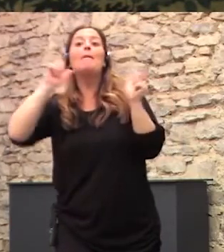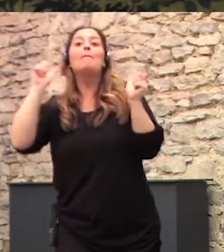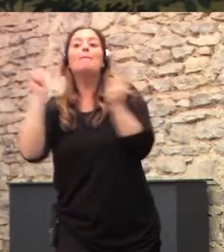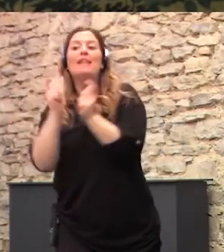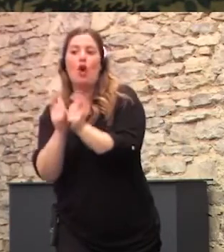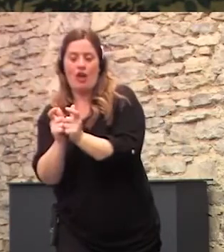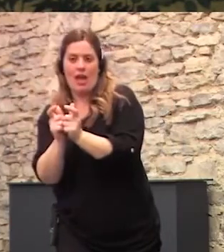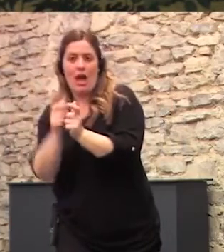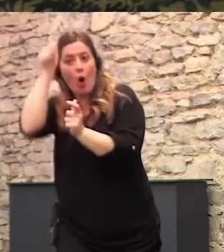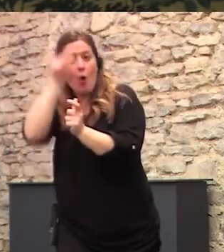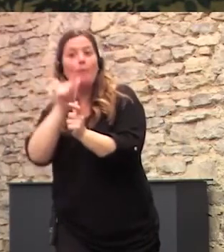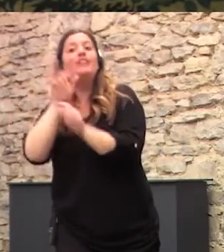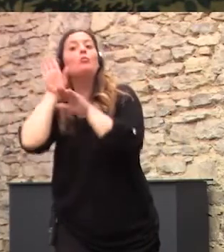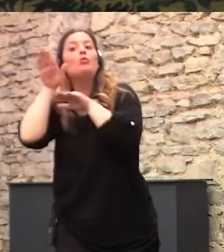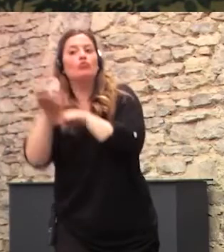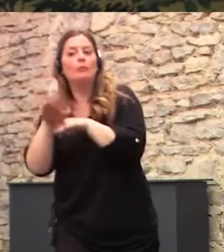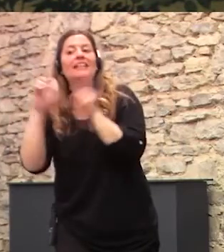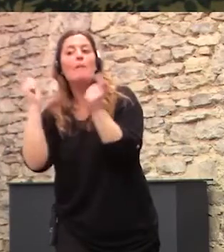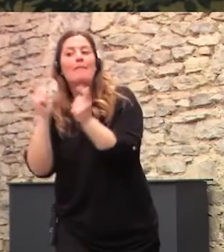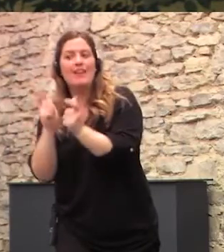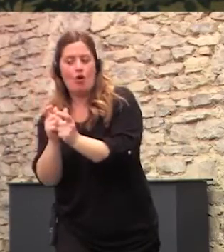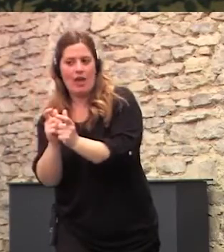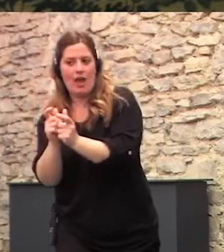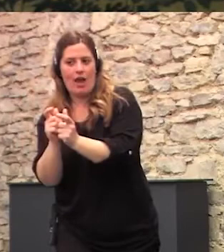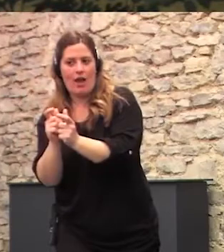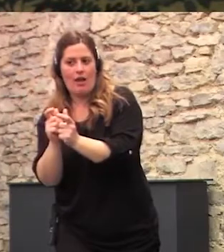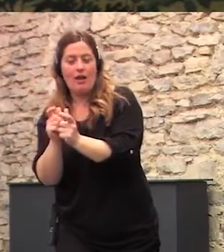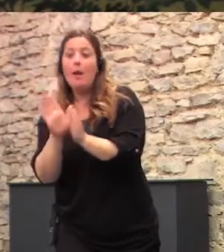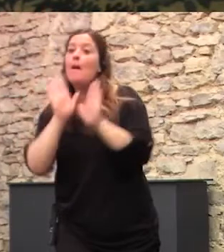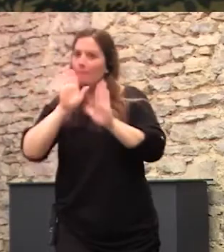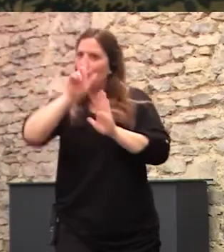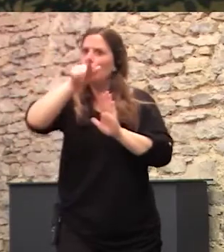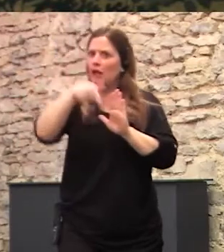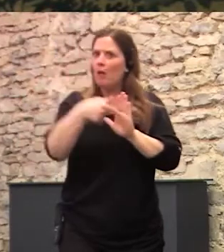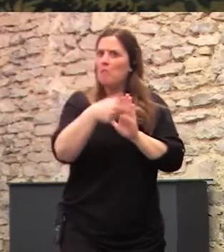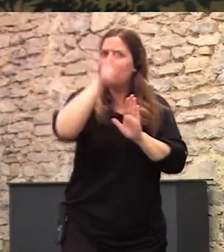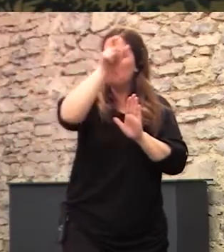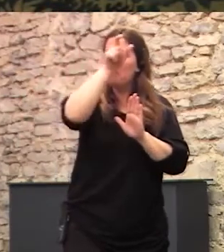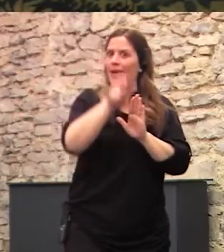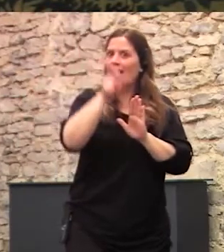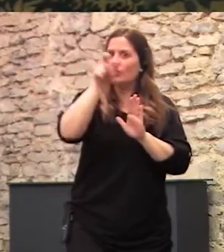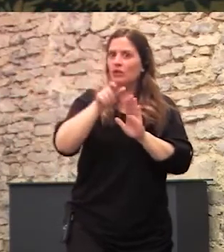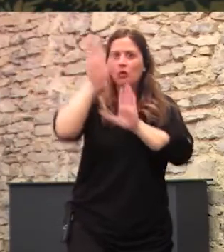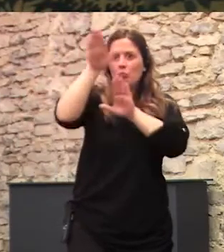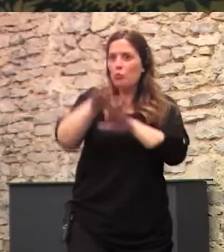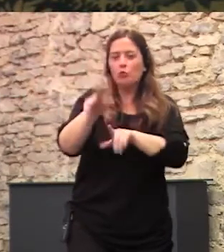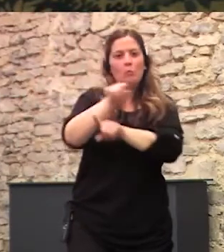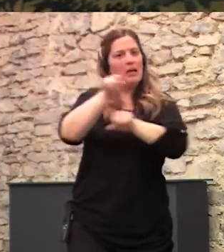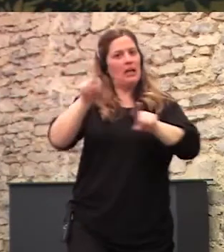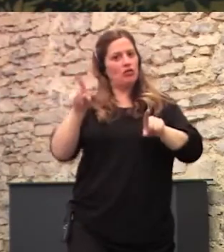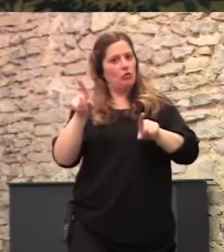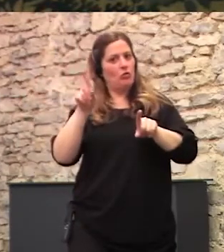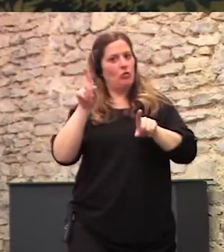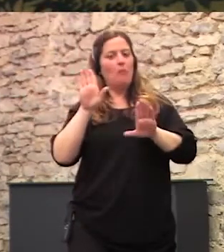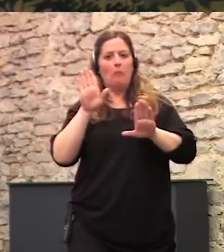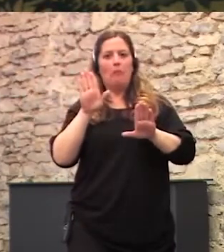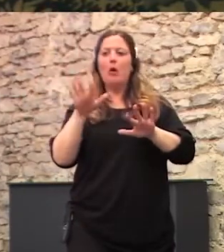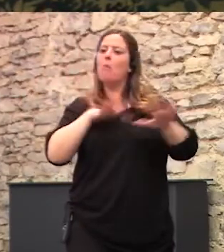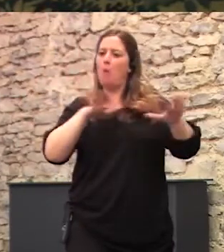Musulmanes, pero también personas no musulmanas, y personas simpatizantes también que apoyan el movimiento,